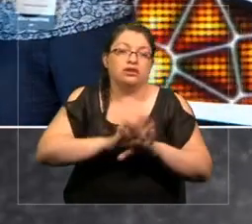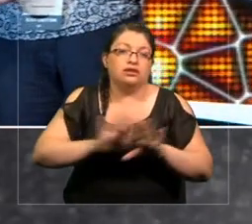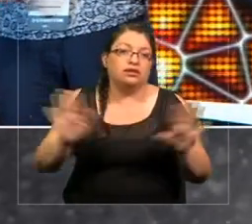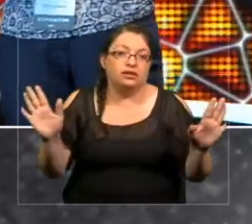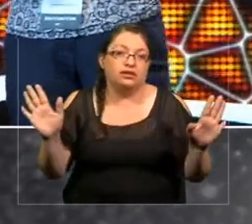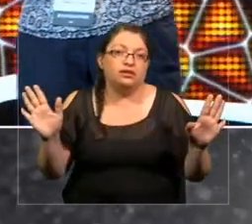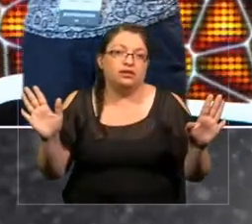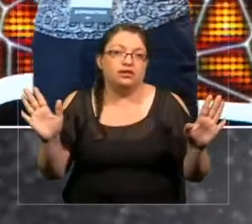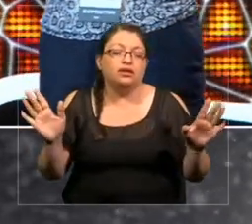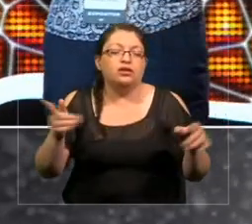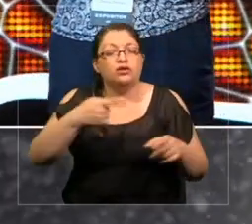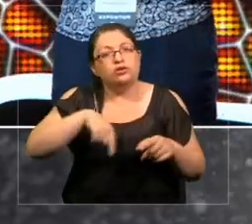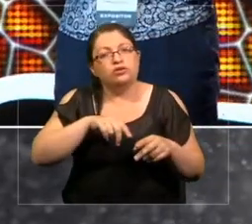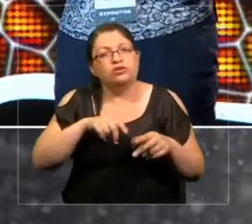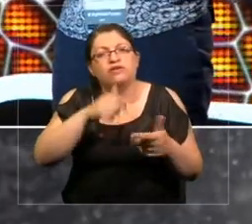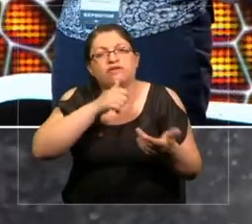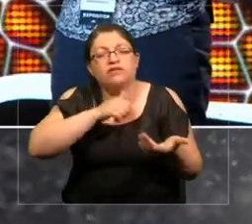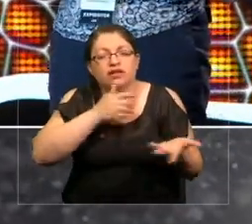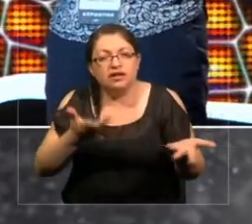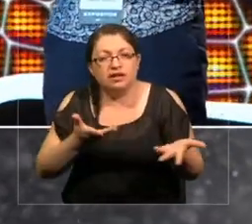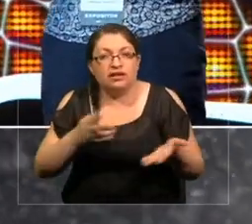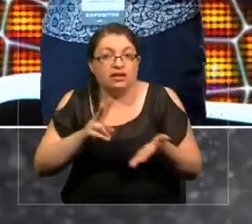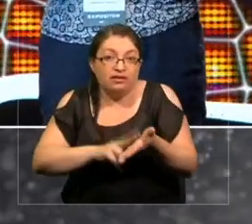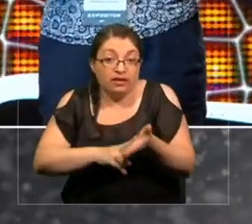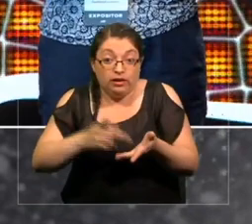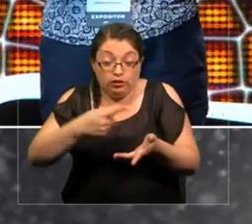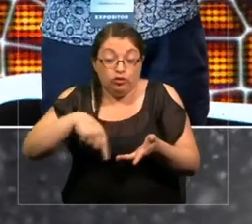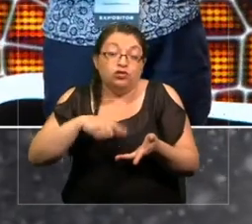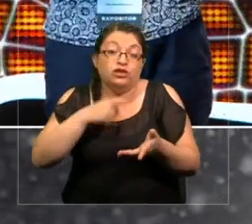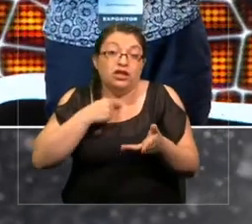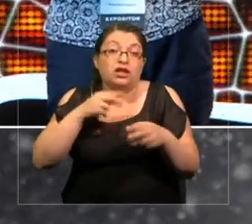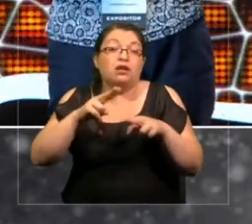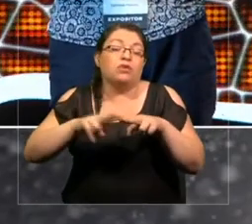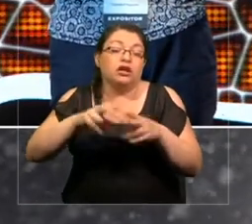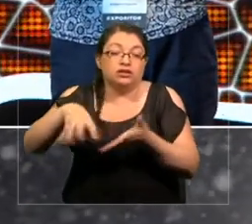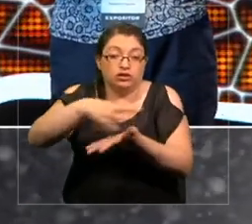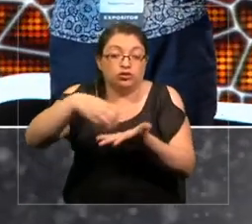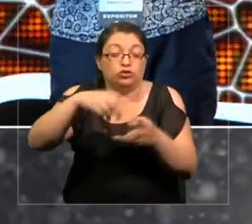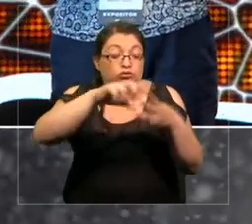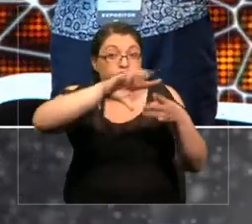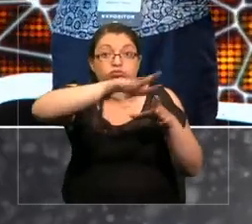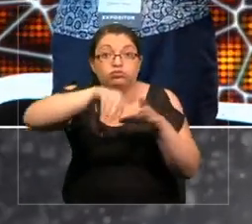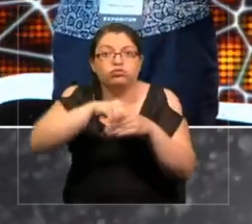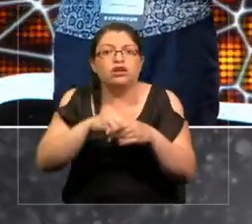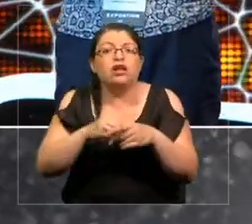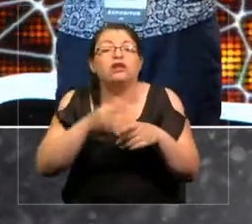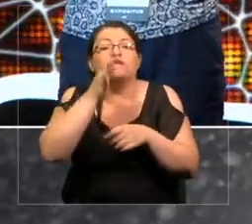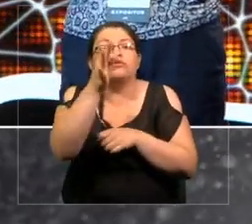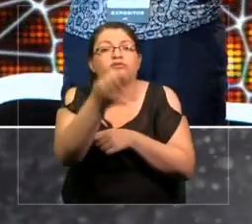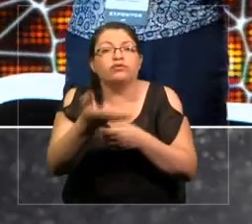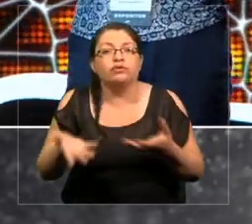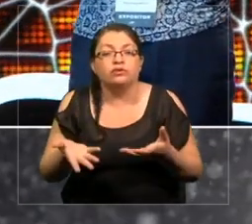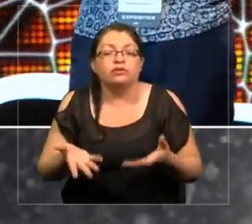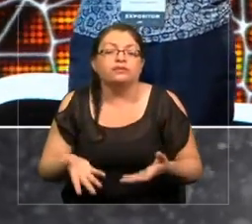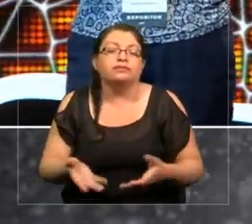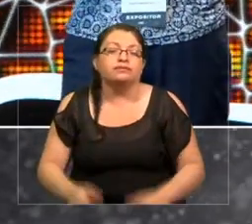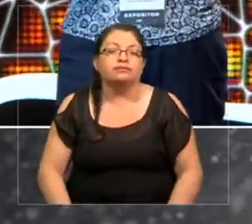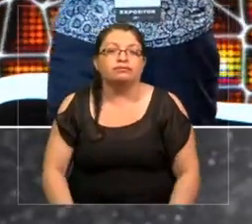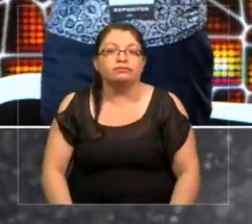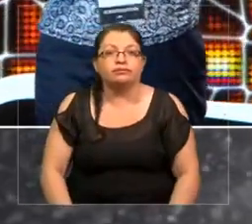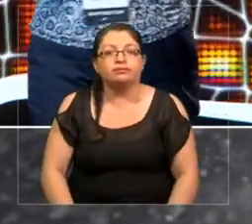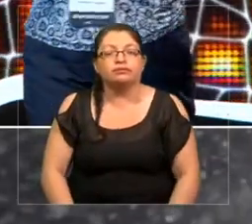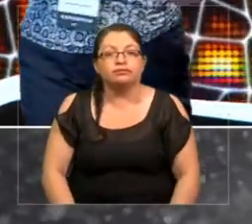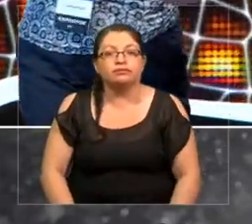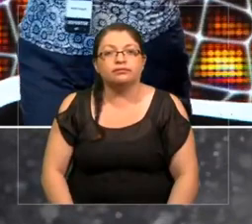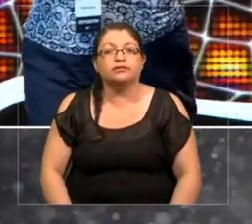entonces lo que nos hace falta realmente si queremos construir ciudades más sostenibles mañana obviamente es